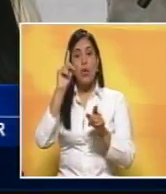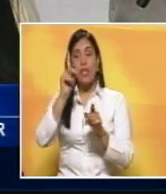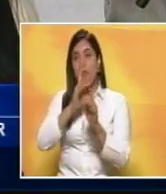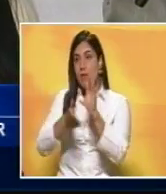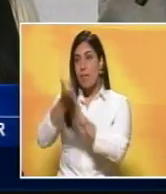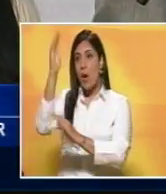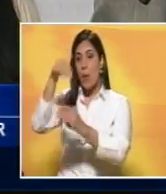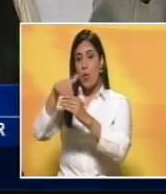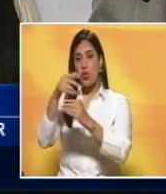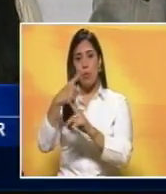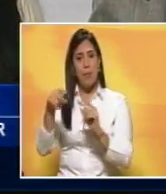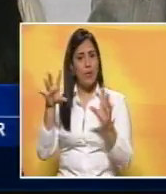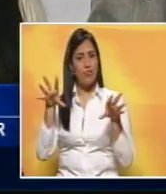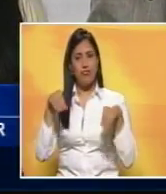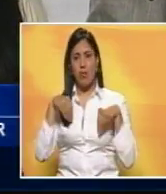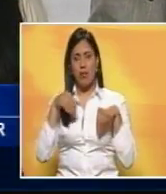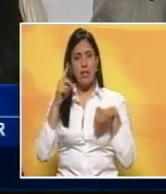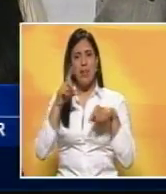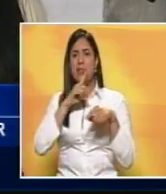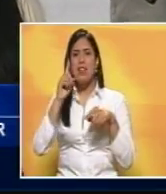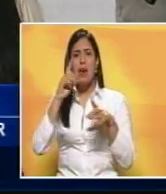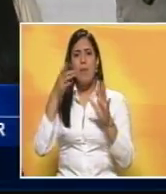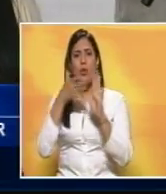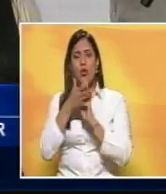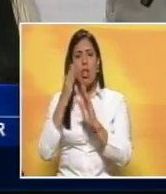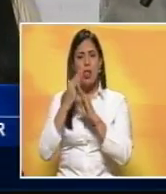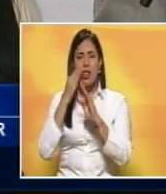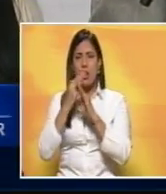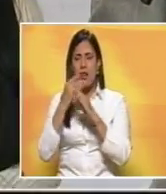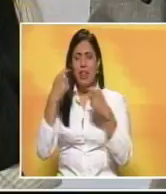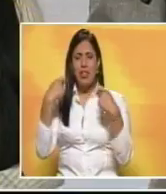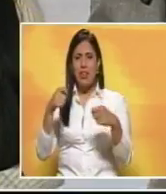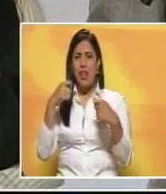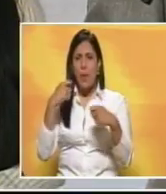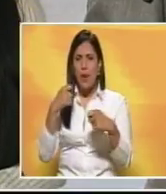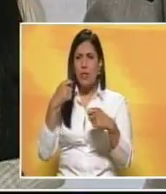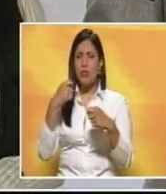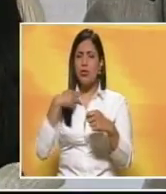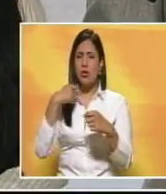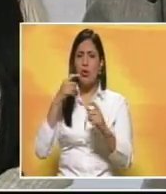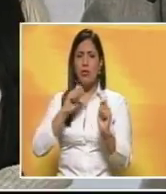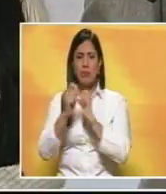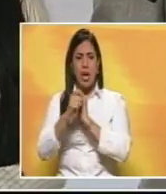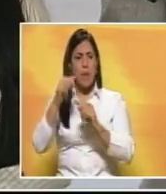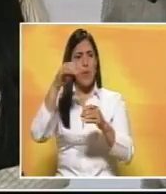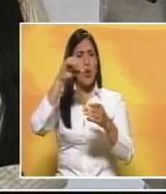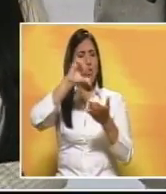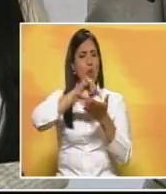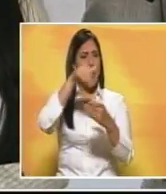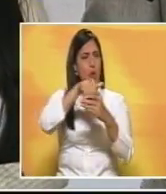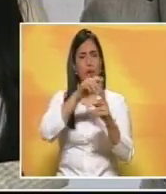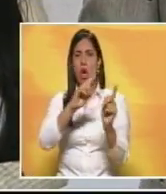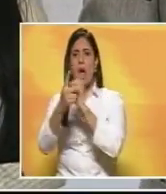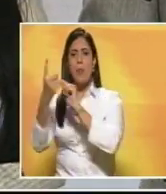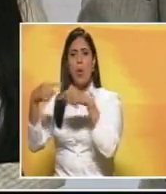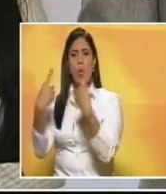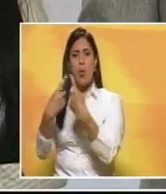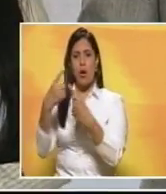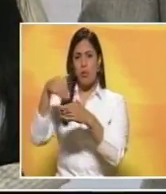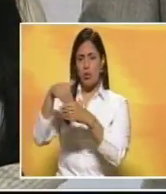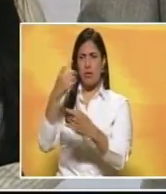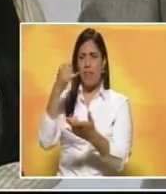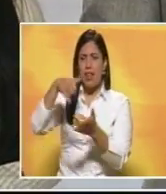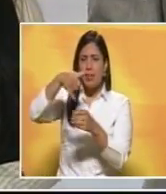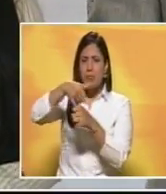a votar, pero que no estaban de acuerdo con lo que él decía, las trabas que pudieran encontrarse, como la reubicación de los centros de votación y la falta de tinta